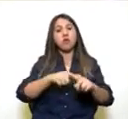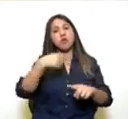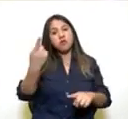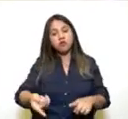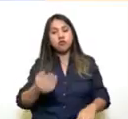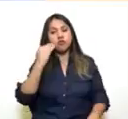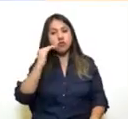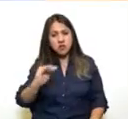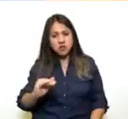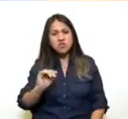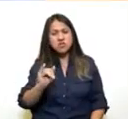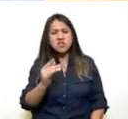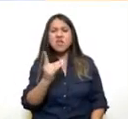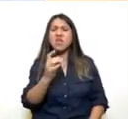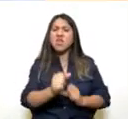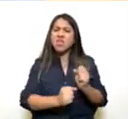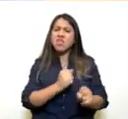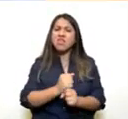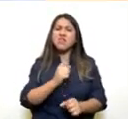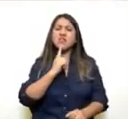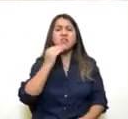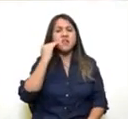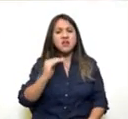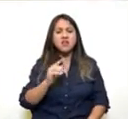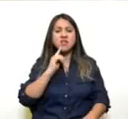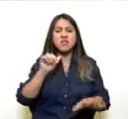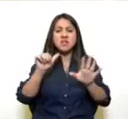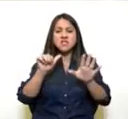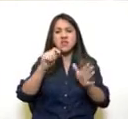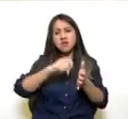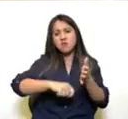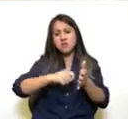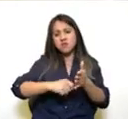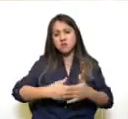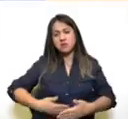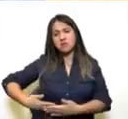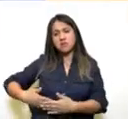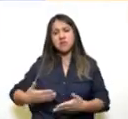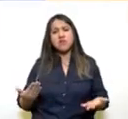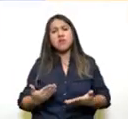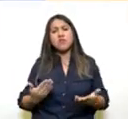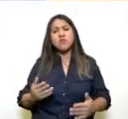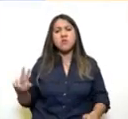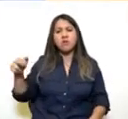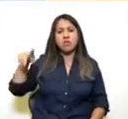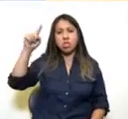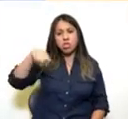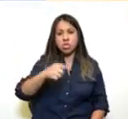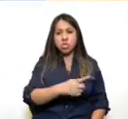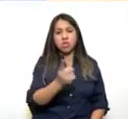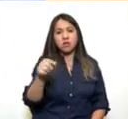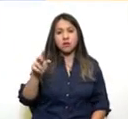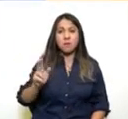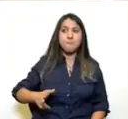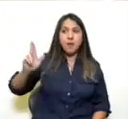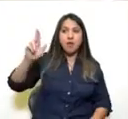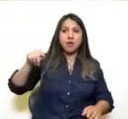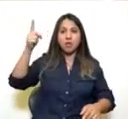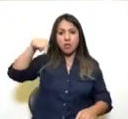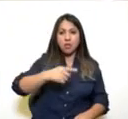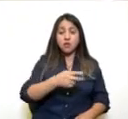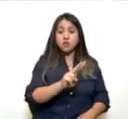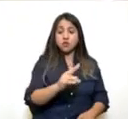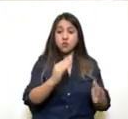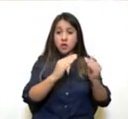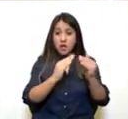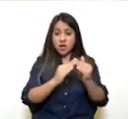es un niño que quédate que ya tenía de 6 meses y cómo fue ese episodio de látex a bala loca ellos estaban en su